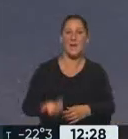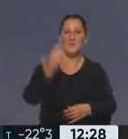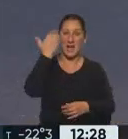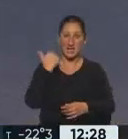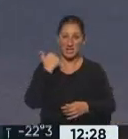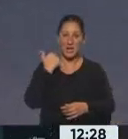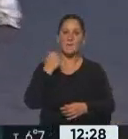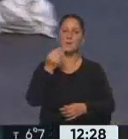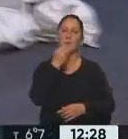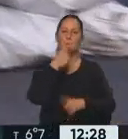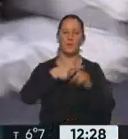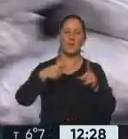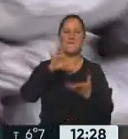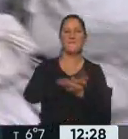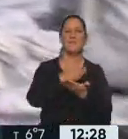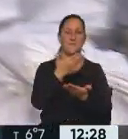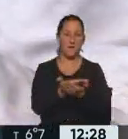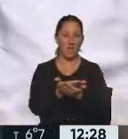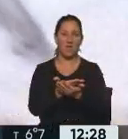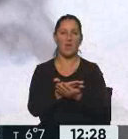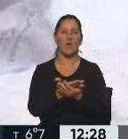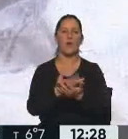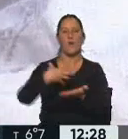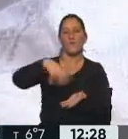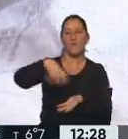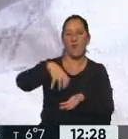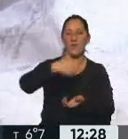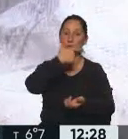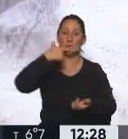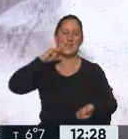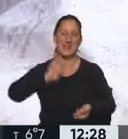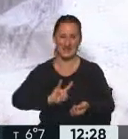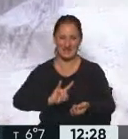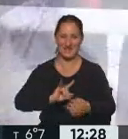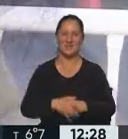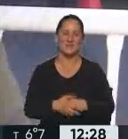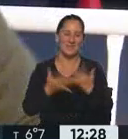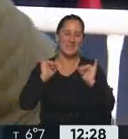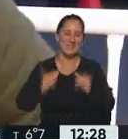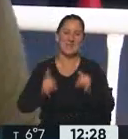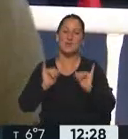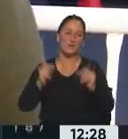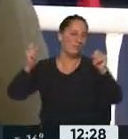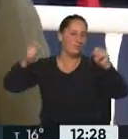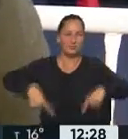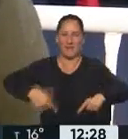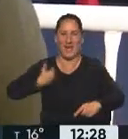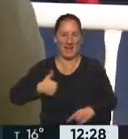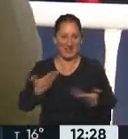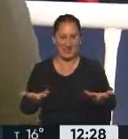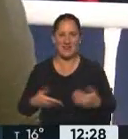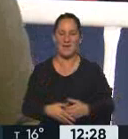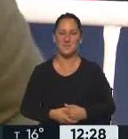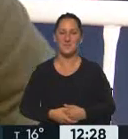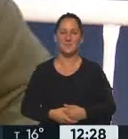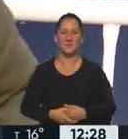ejemplo, almorzaron bife de chorizo con flan y dulce de leche. Un dato que, bueno, no puede faltar porque es clásico de nuestro